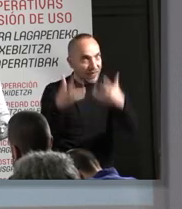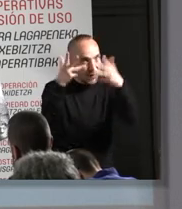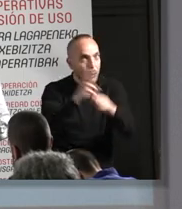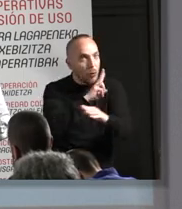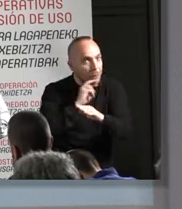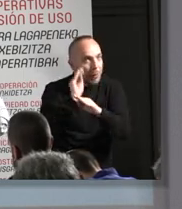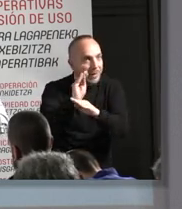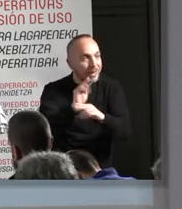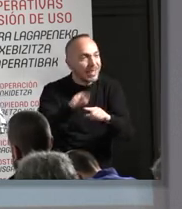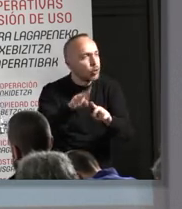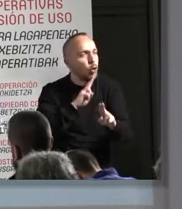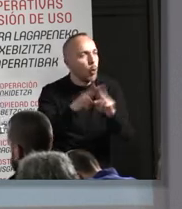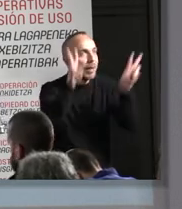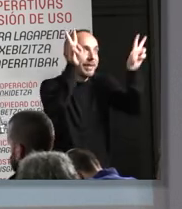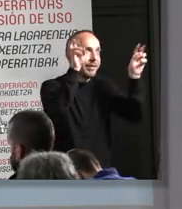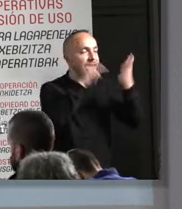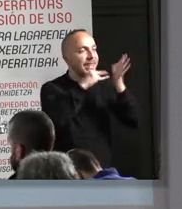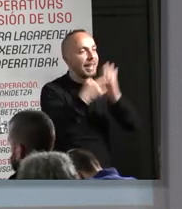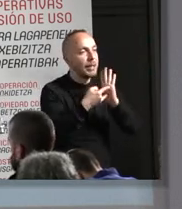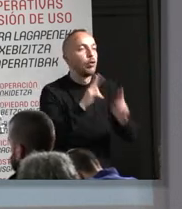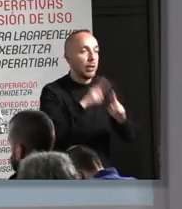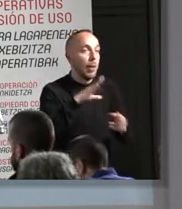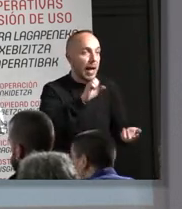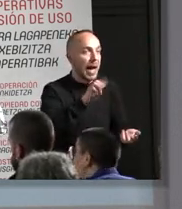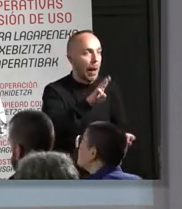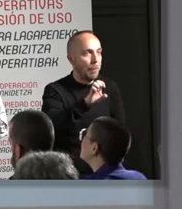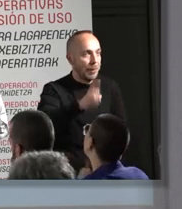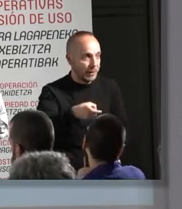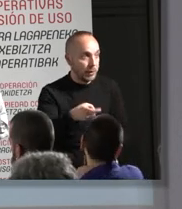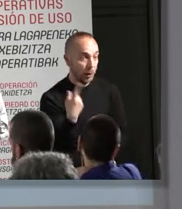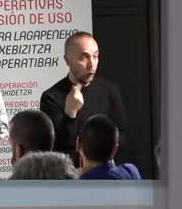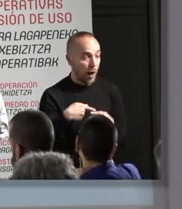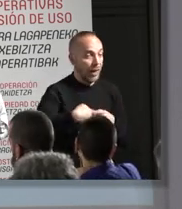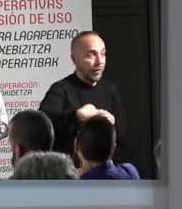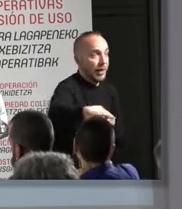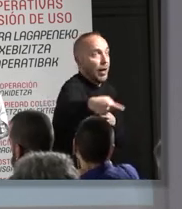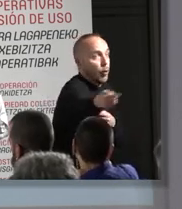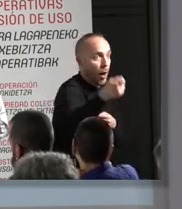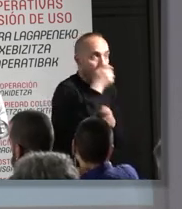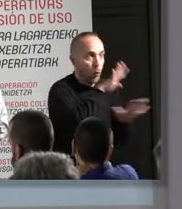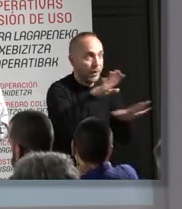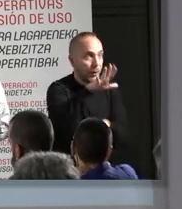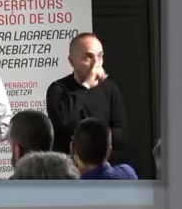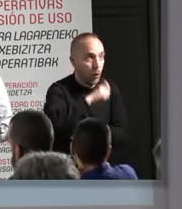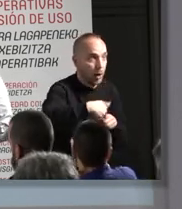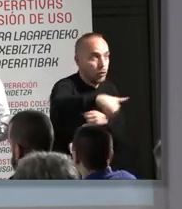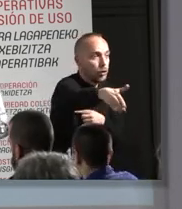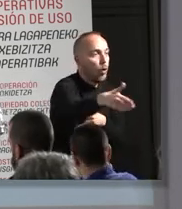se llama CAPEX. Eso vale dinero a 99 años. Vale tanto como el 120% del coste de